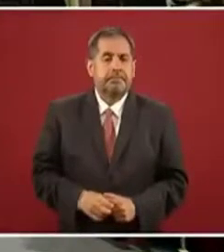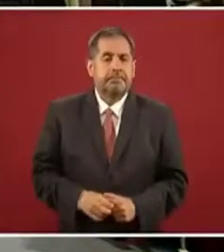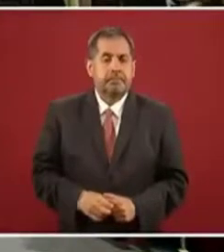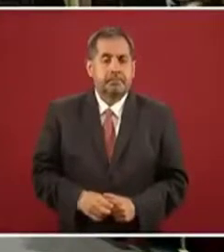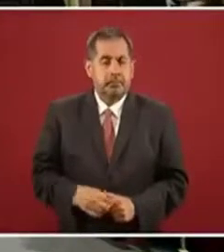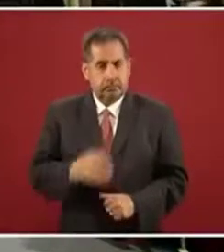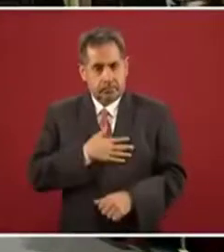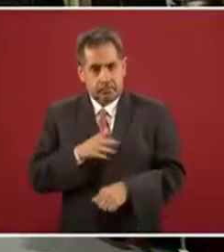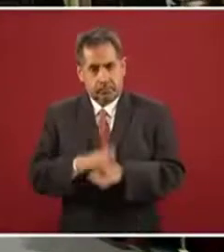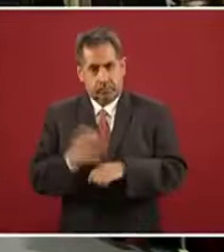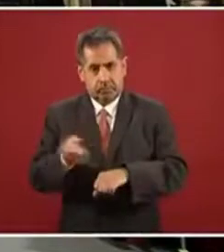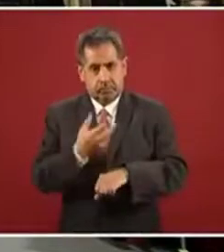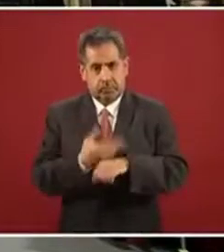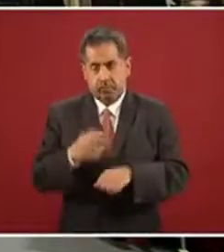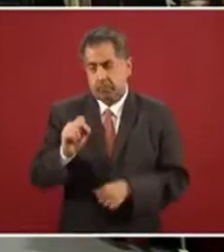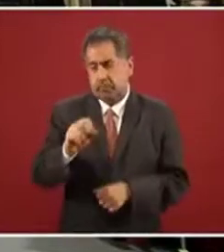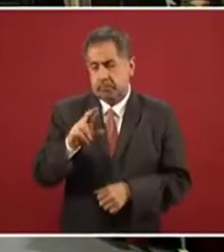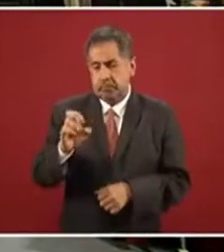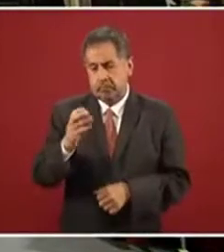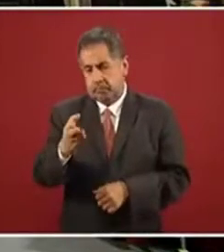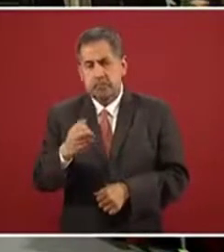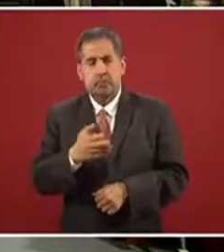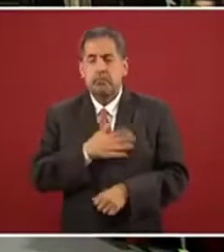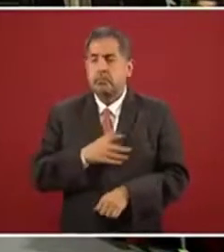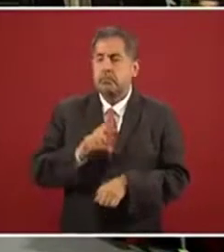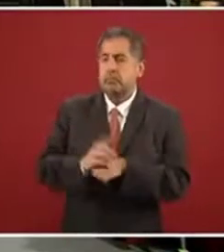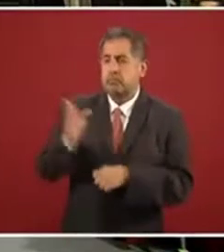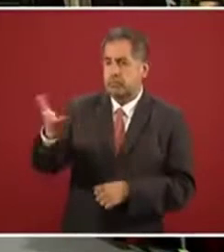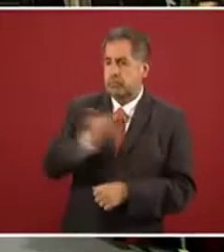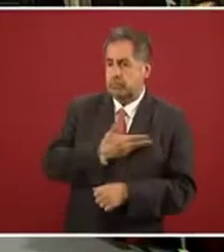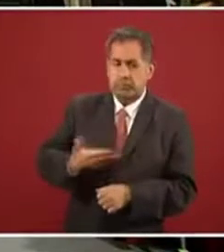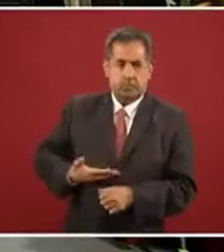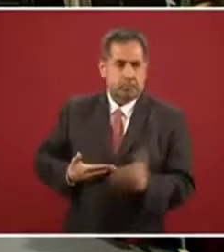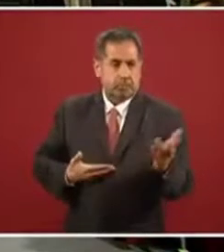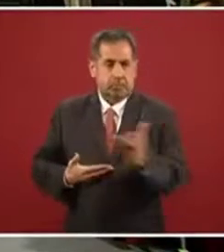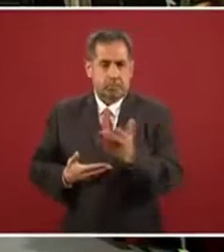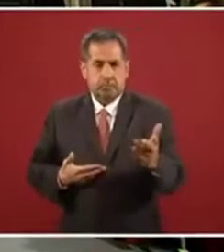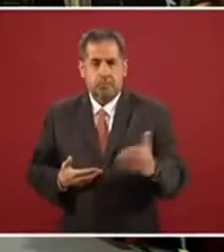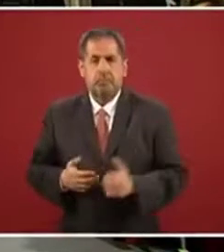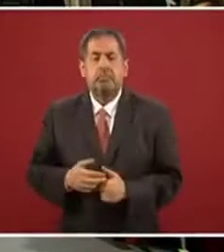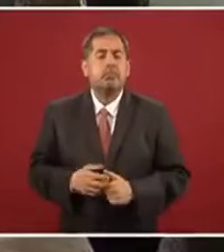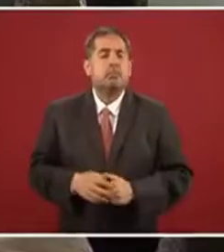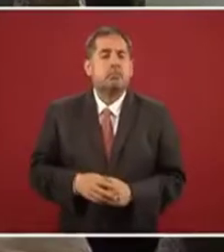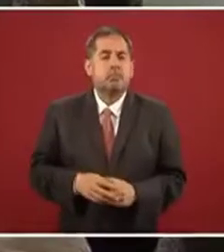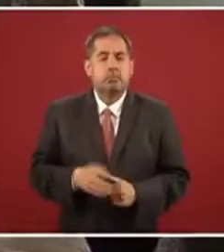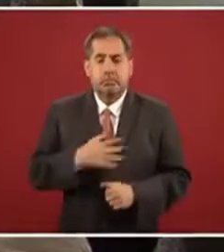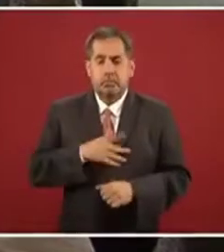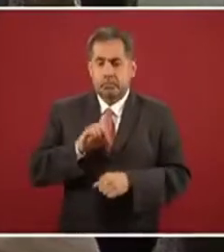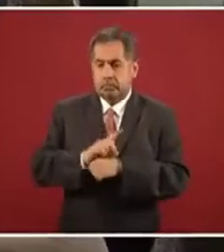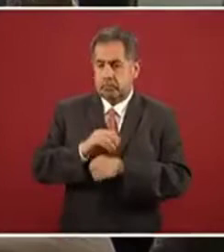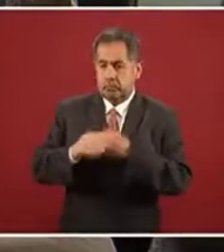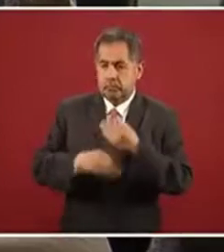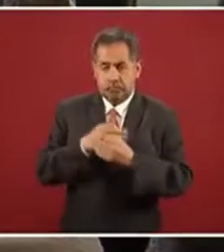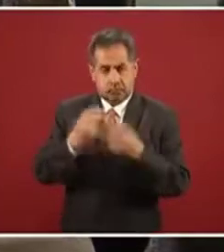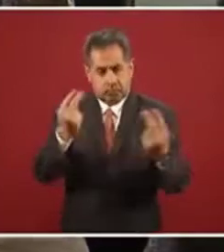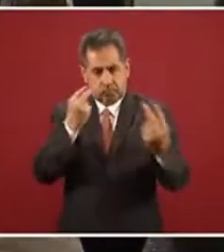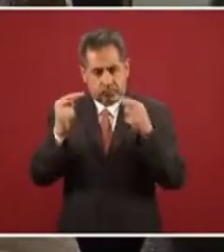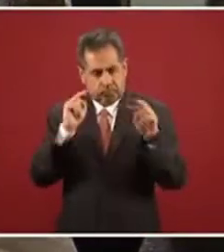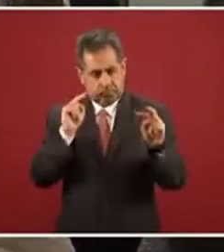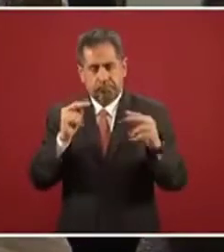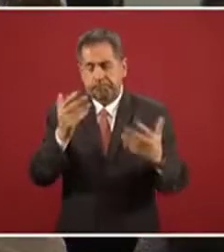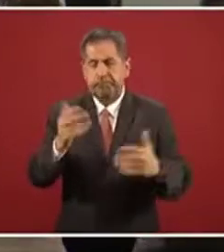Buenos días, secretario de Relaciones Exteriores. Buenos días, señor presidente. Buenos días a quienes nos acompañan. Buenos días a quienes nos ven y nos